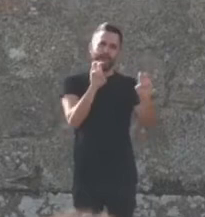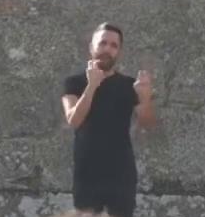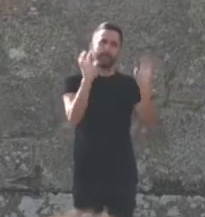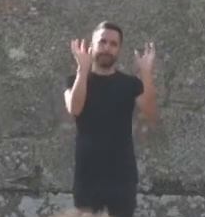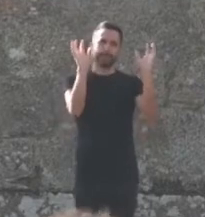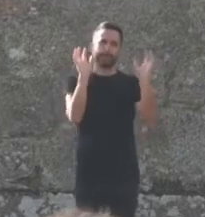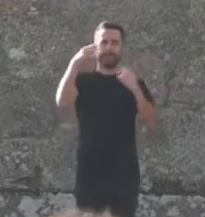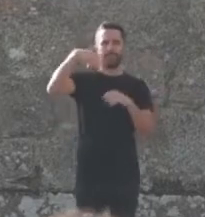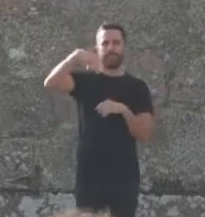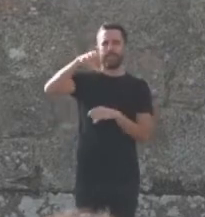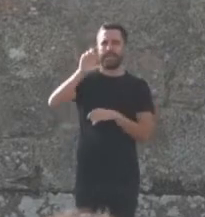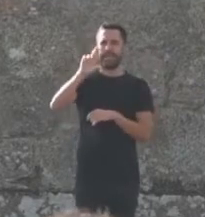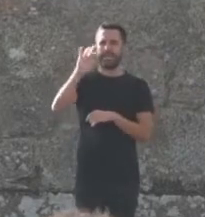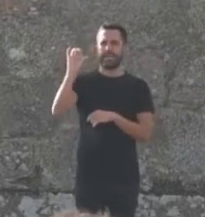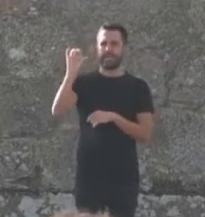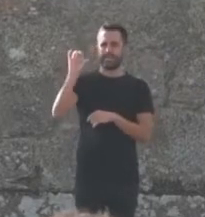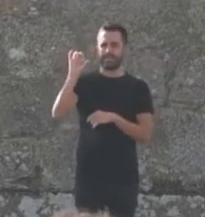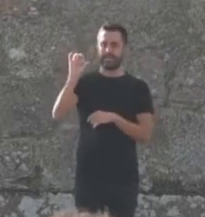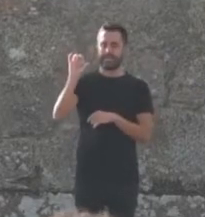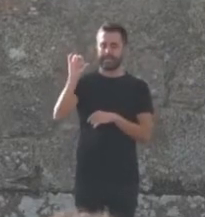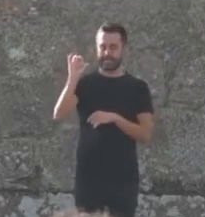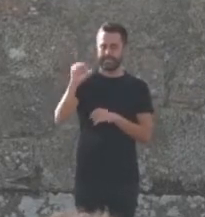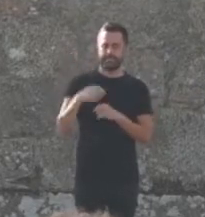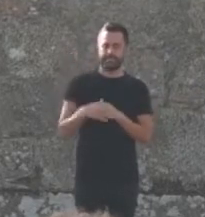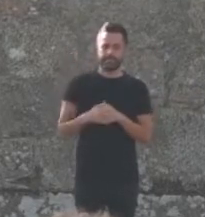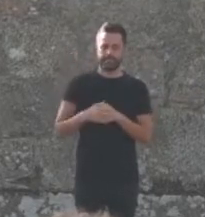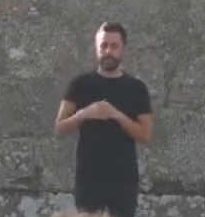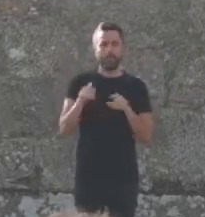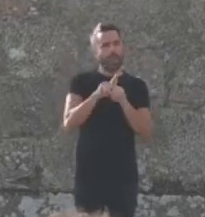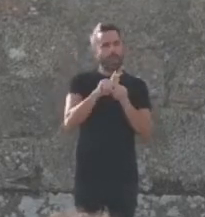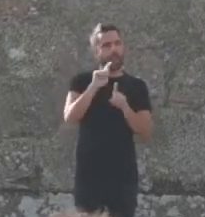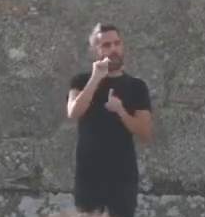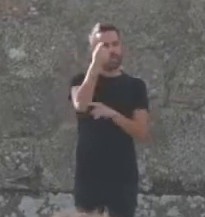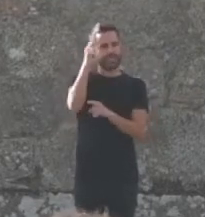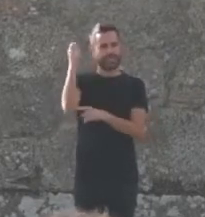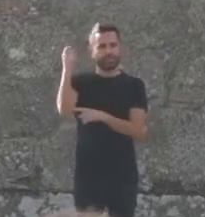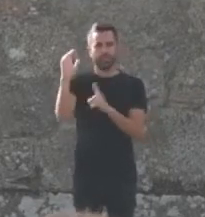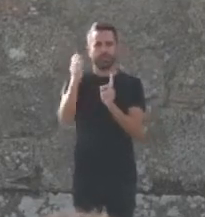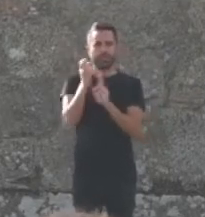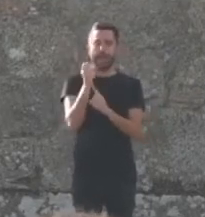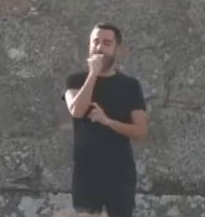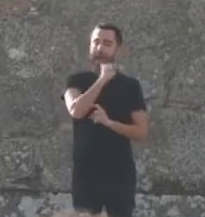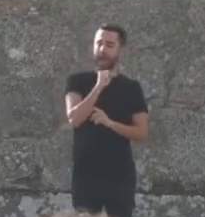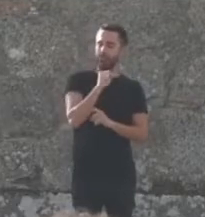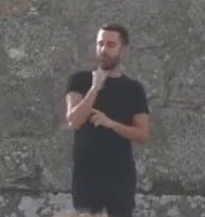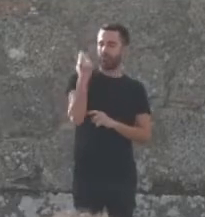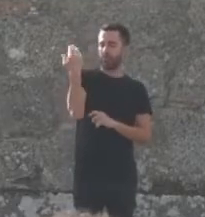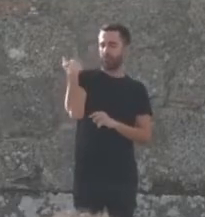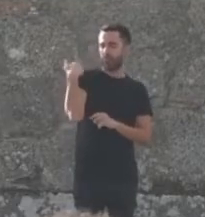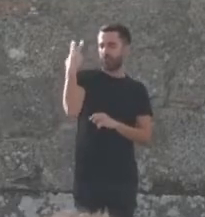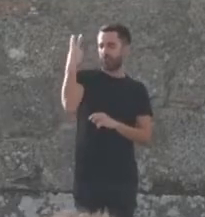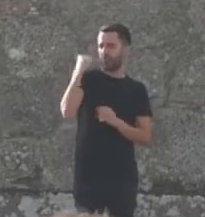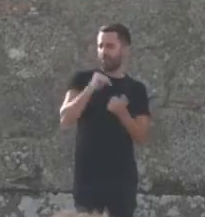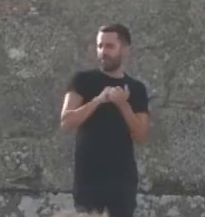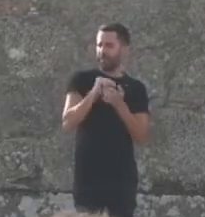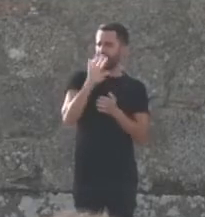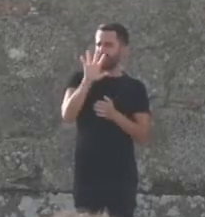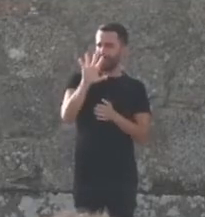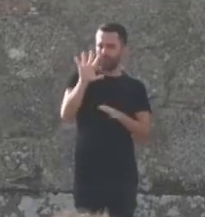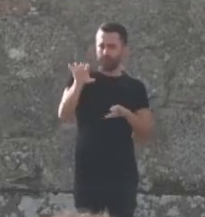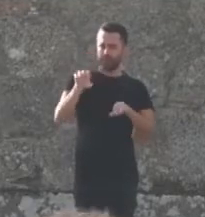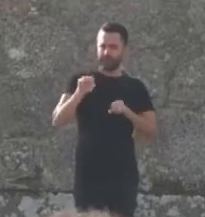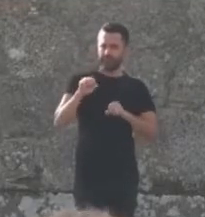conseguidos. No ano 2005, estábamos no goberno xa da Xunta de Galiza, un